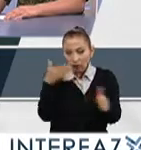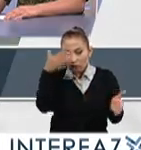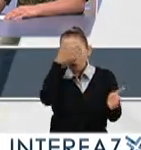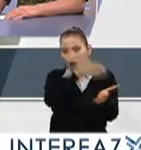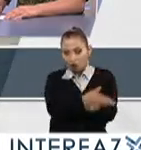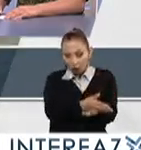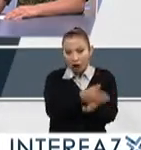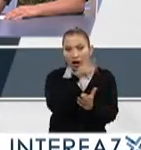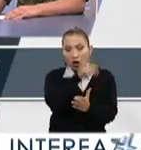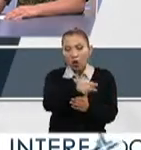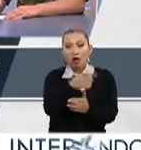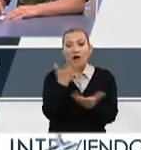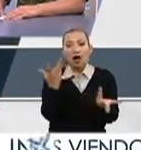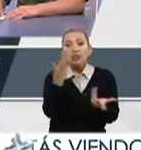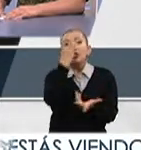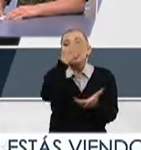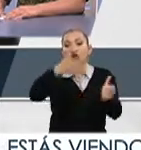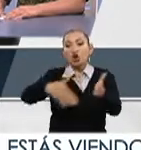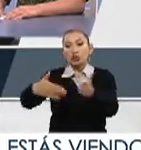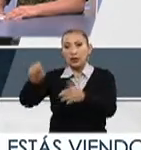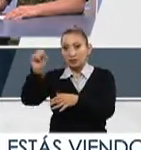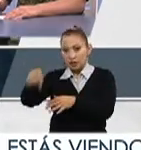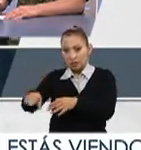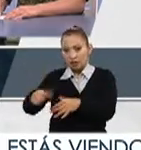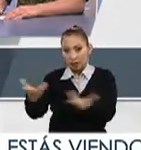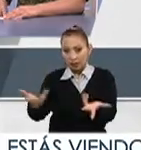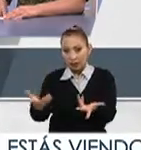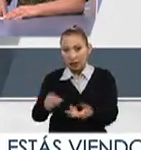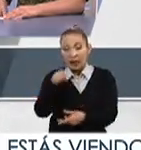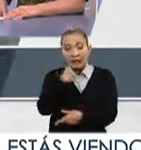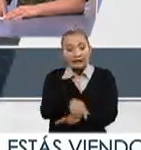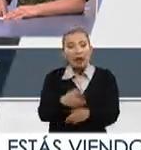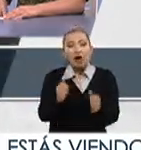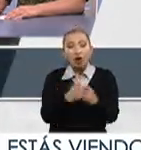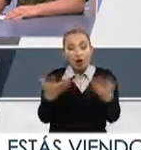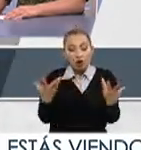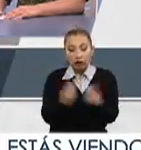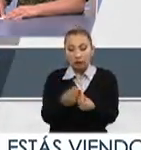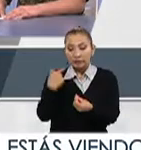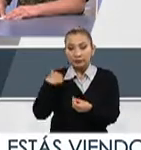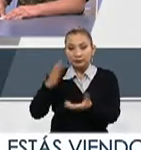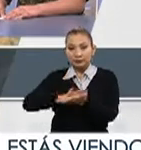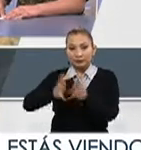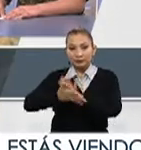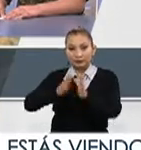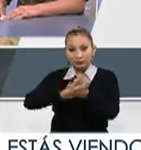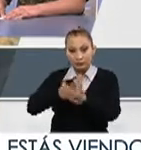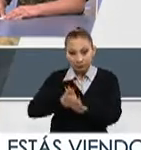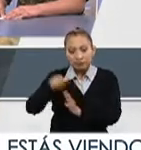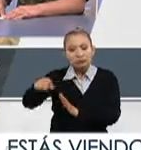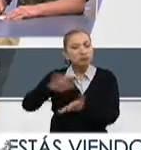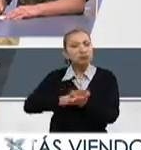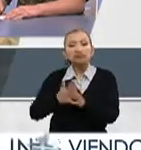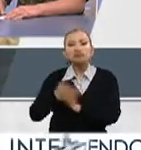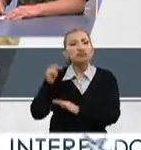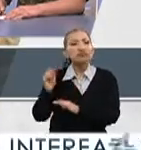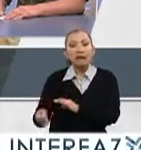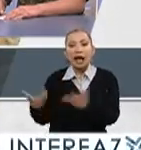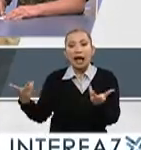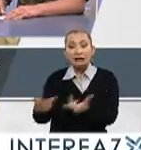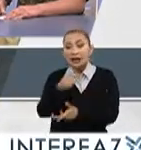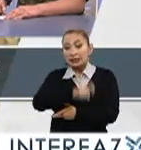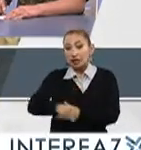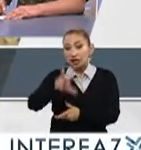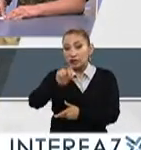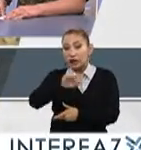estuvieron actuando 3 cocinas de estas. Estas actúan en conjunto con las tortilladoras. Estas tortilladoras producen